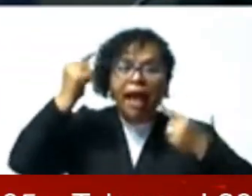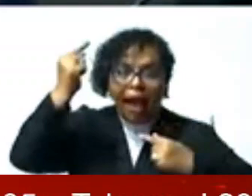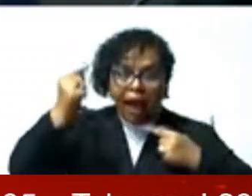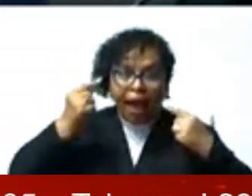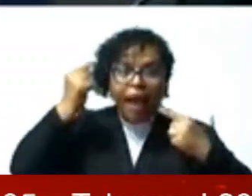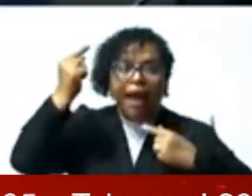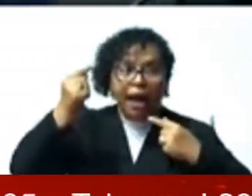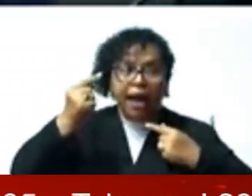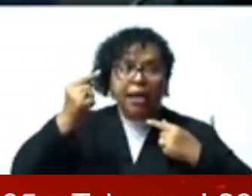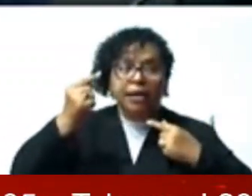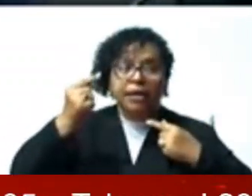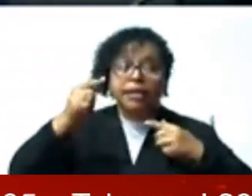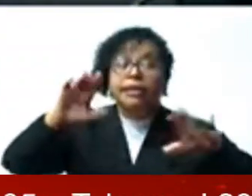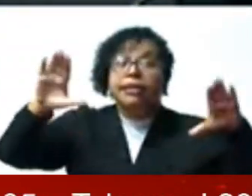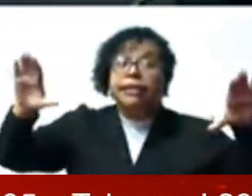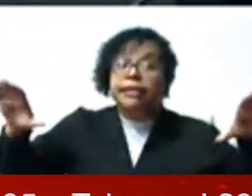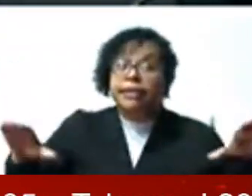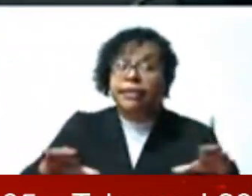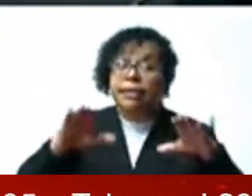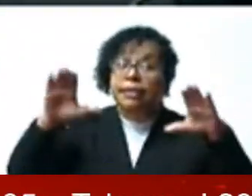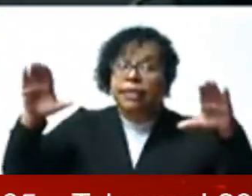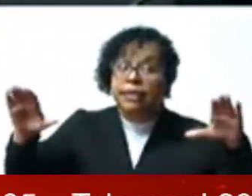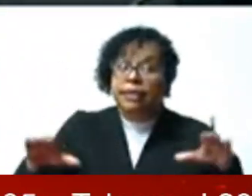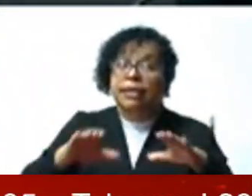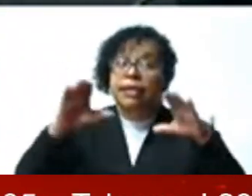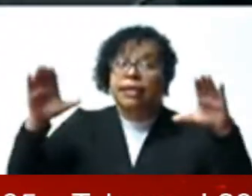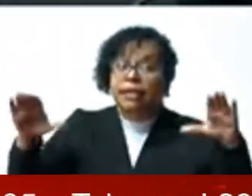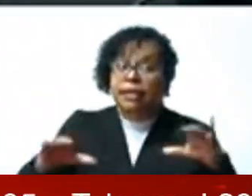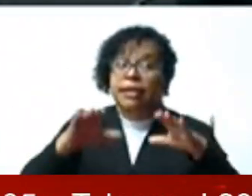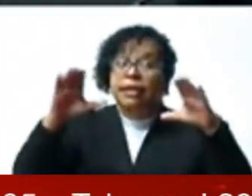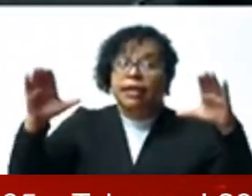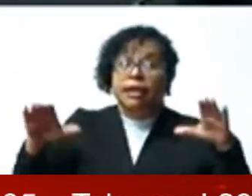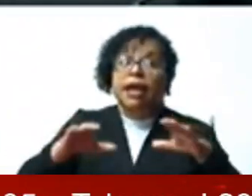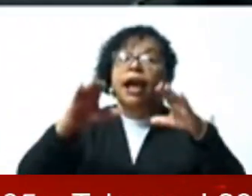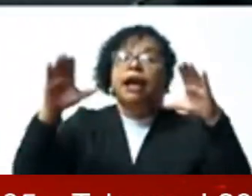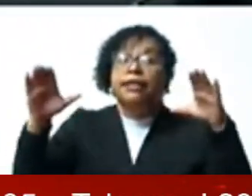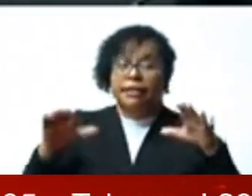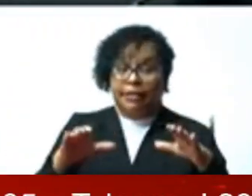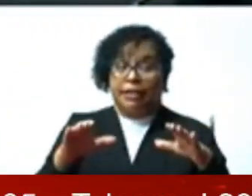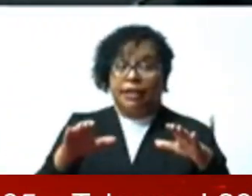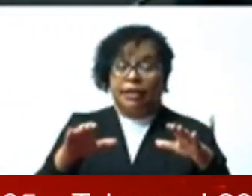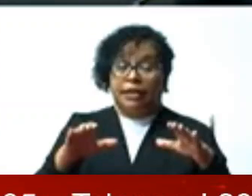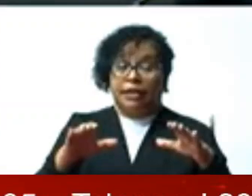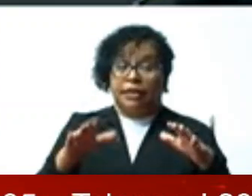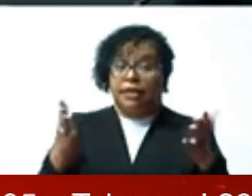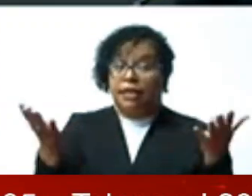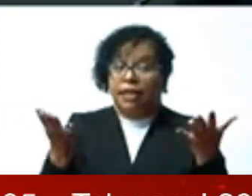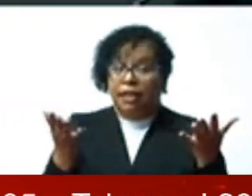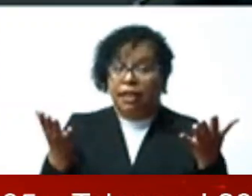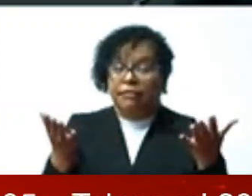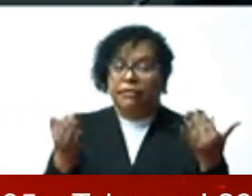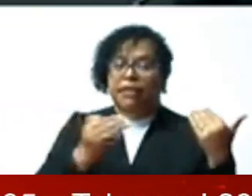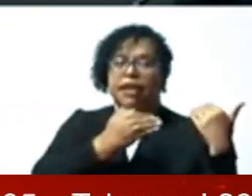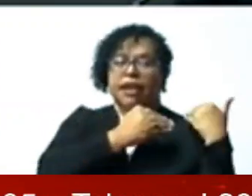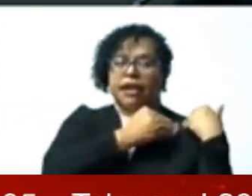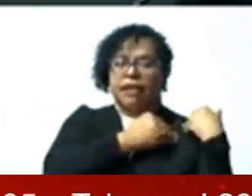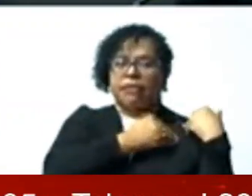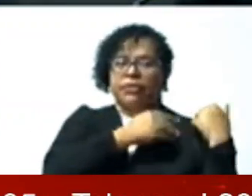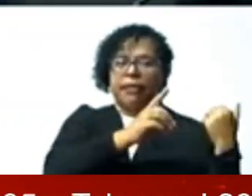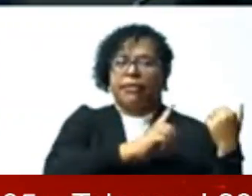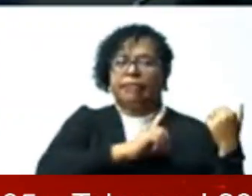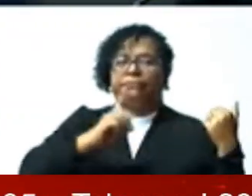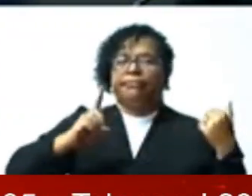y actuar como hombres y mujeres de Estado. Y cuando hablo como hombres y mujeres de